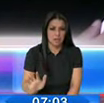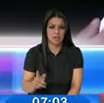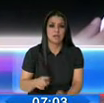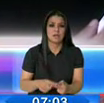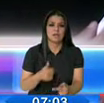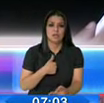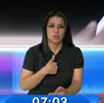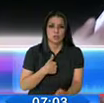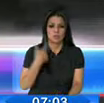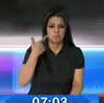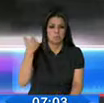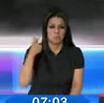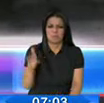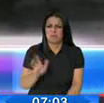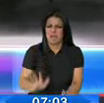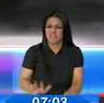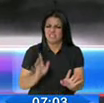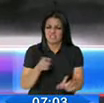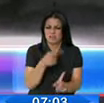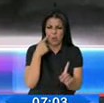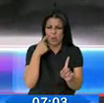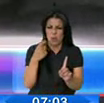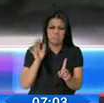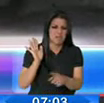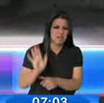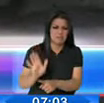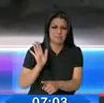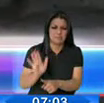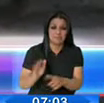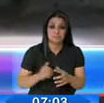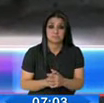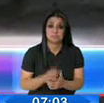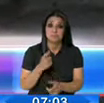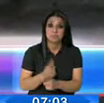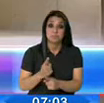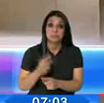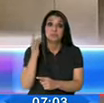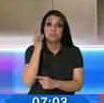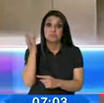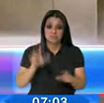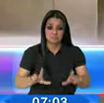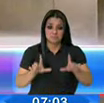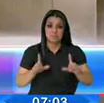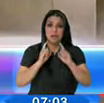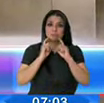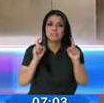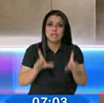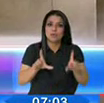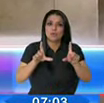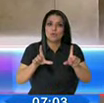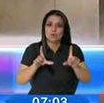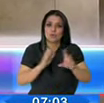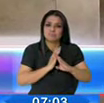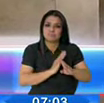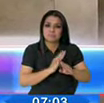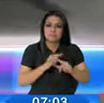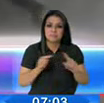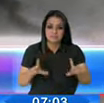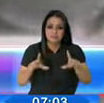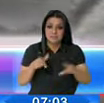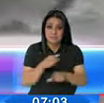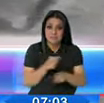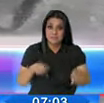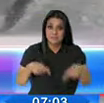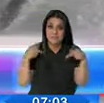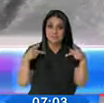para él y uno para ella. Ante las constantes amenazas, la mujer sacó una boleta de auxilio, pero ni el papel le salvó la